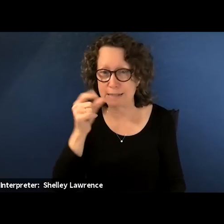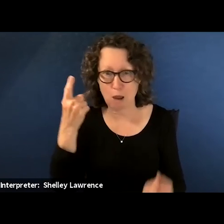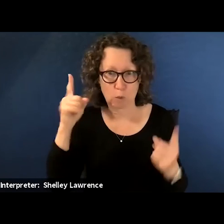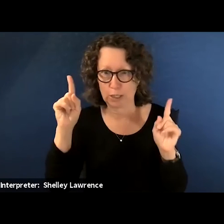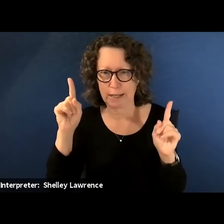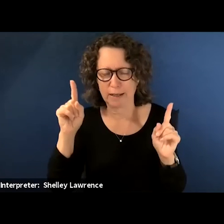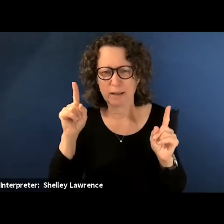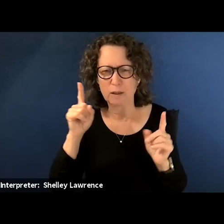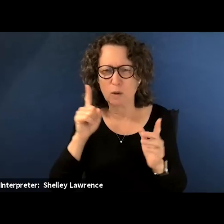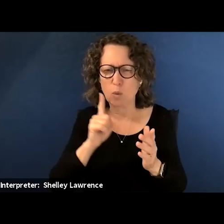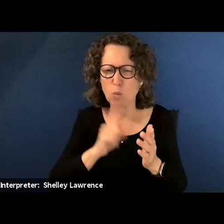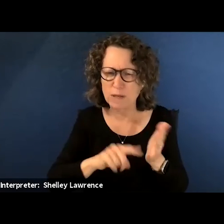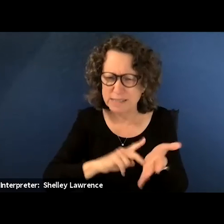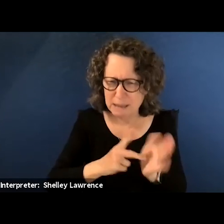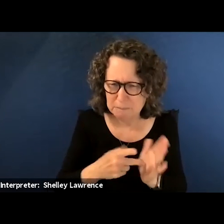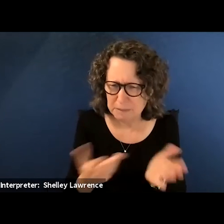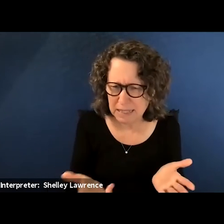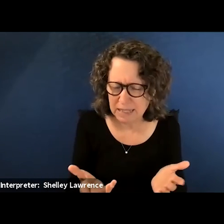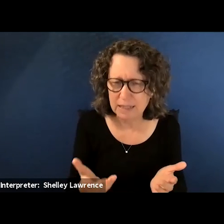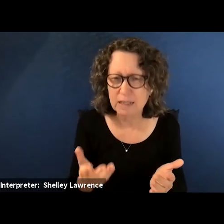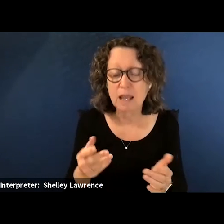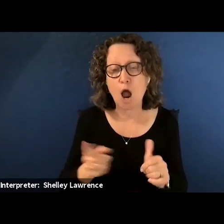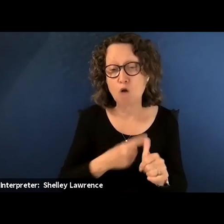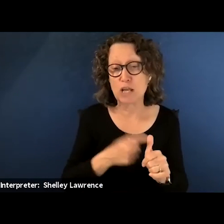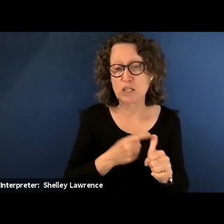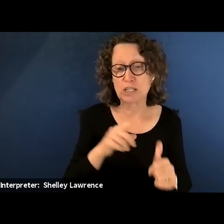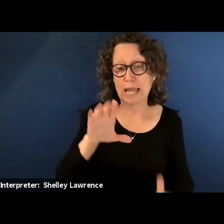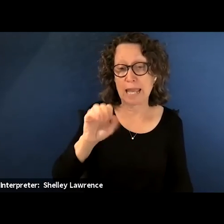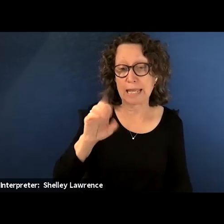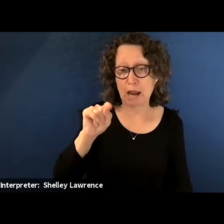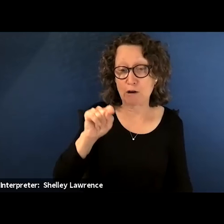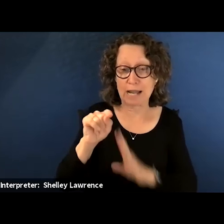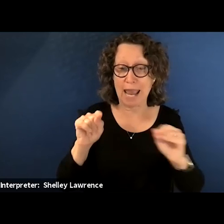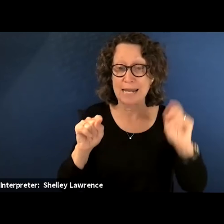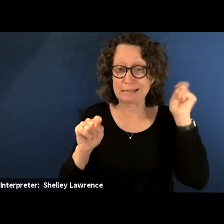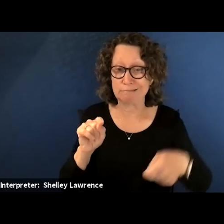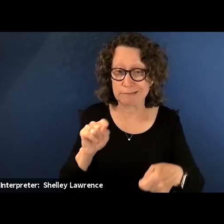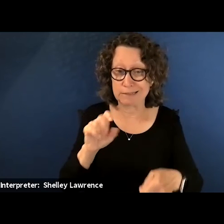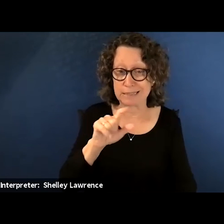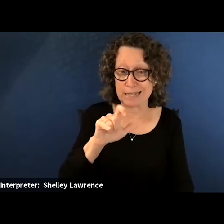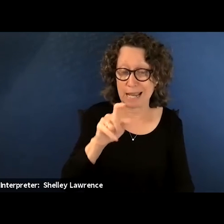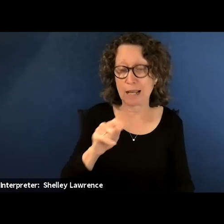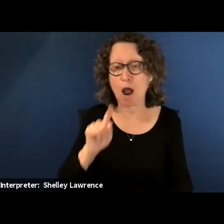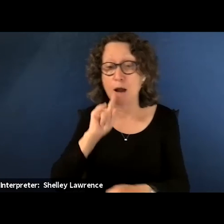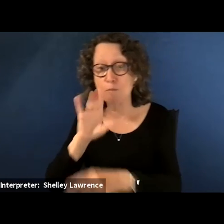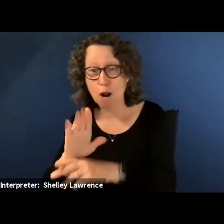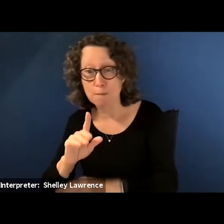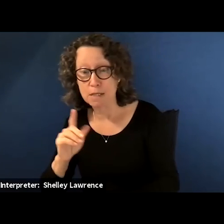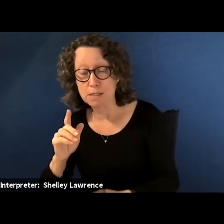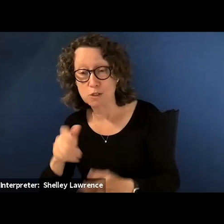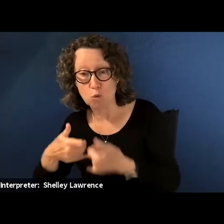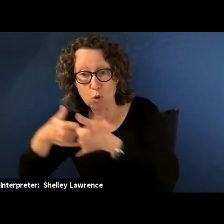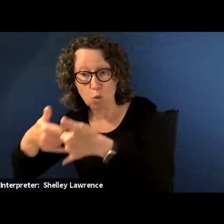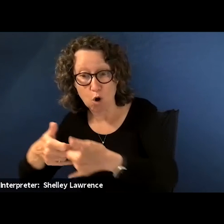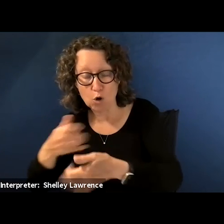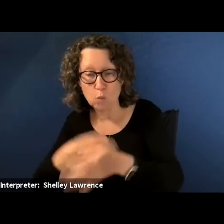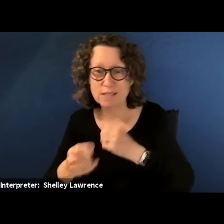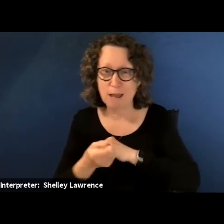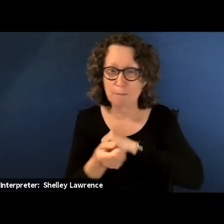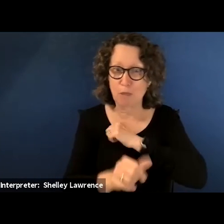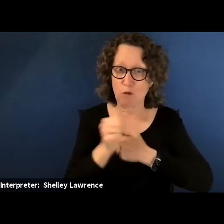Laura, mencionaste que la zanahoria no está funcionando. Entonces, esto quiere decir